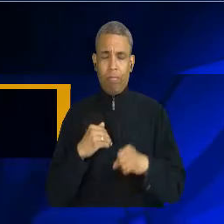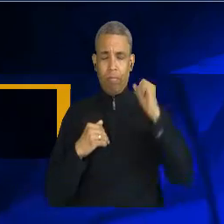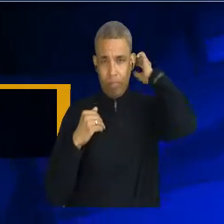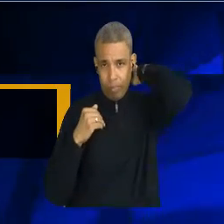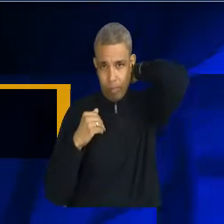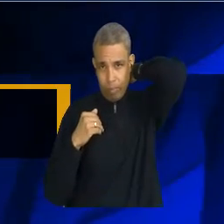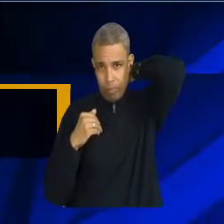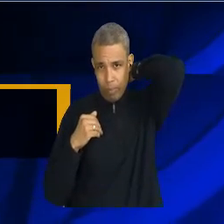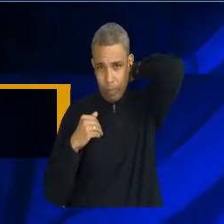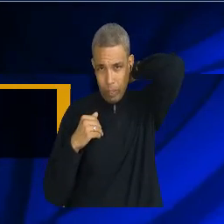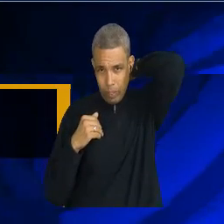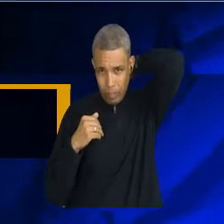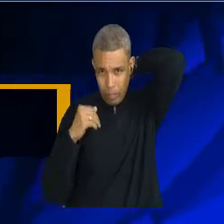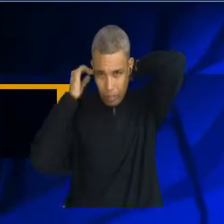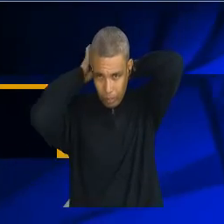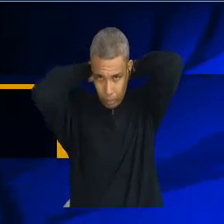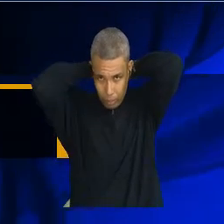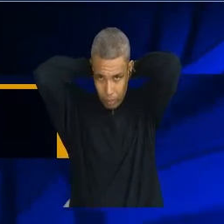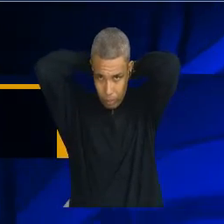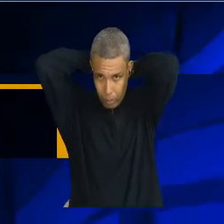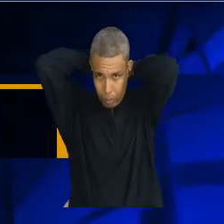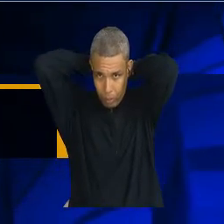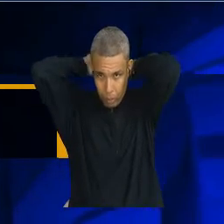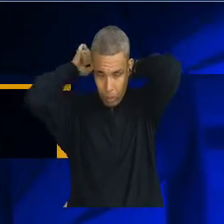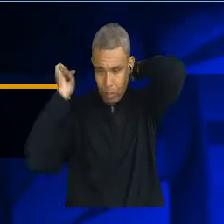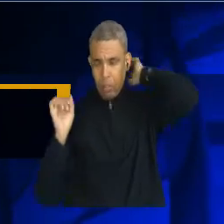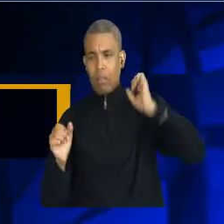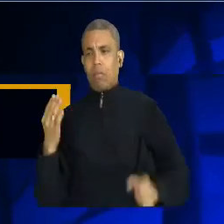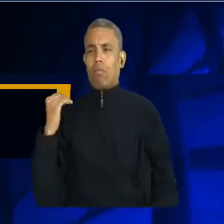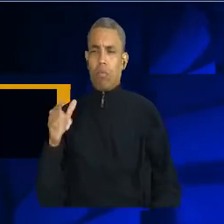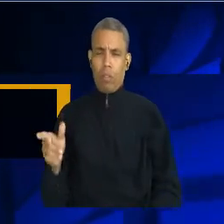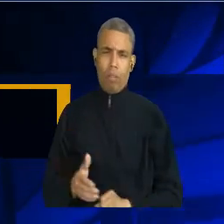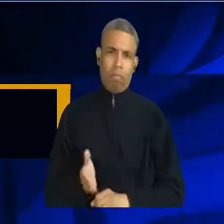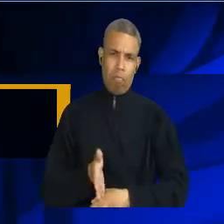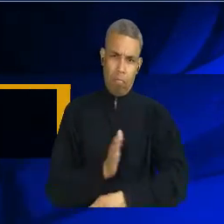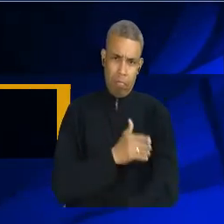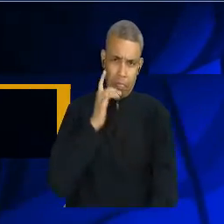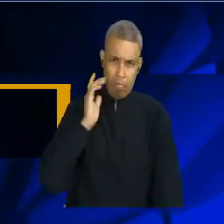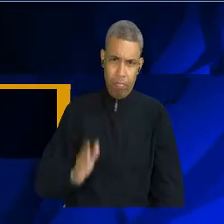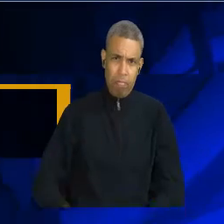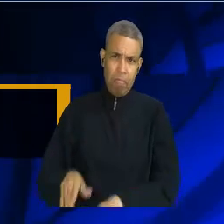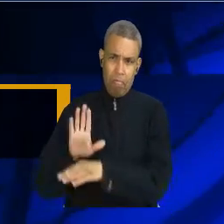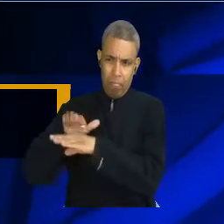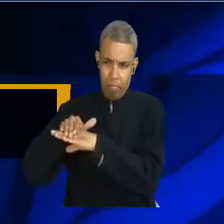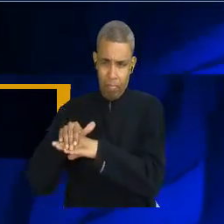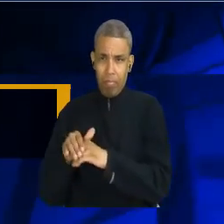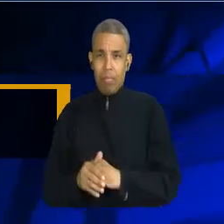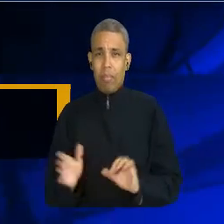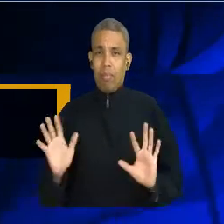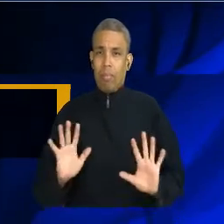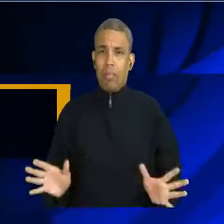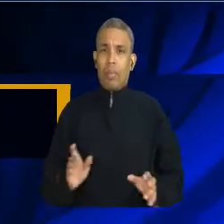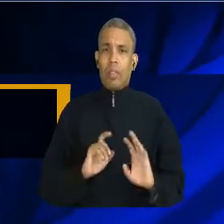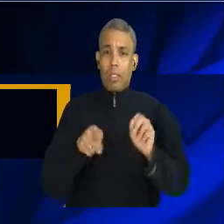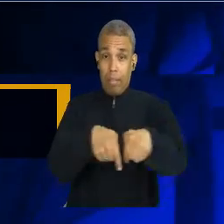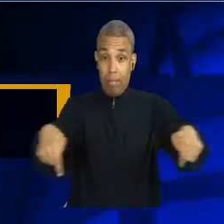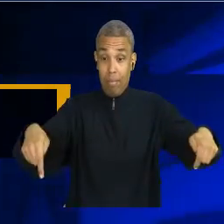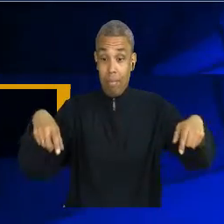embargo, pues le hemos dicho al contratista que necesitamos que se adelante a este cronograma con el fin de entregar la cancha lo antes posible.